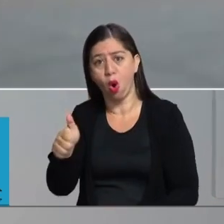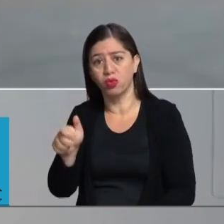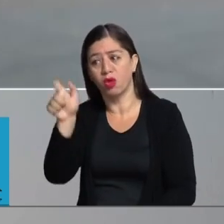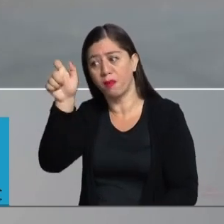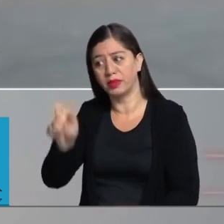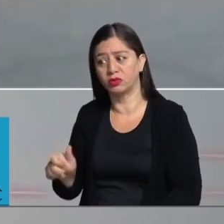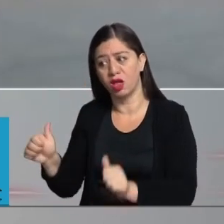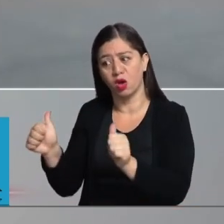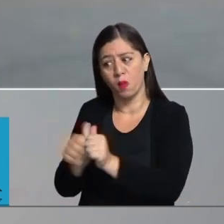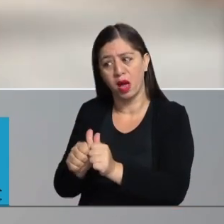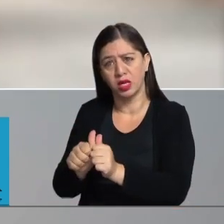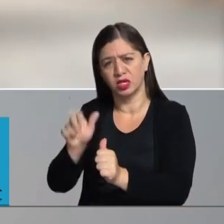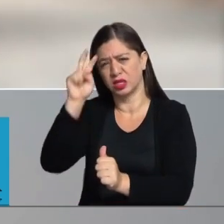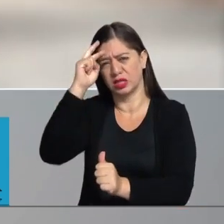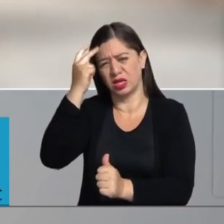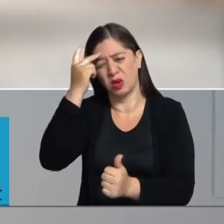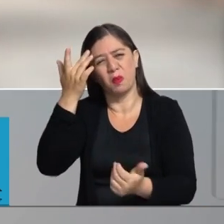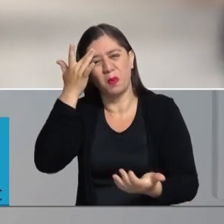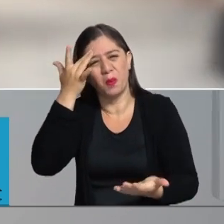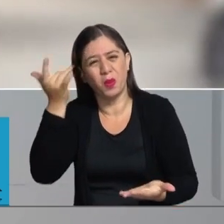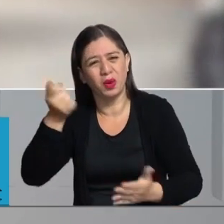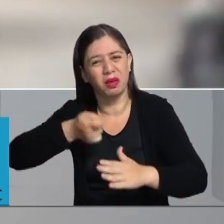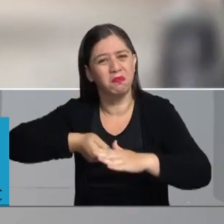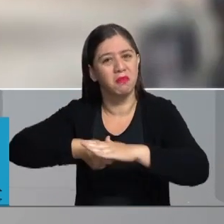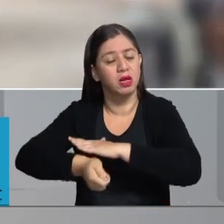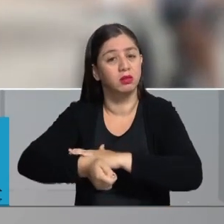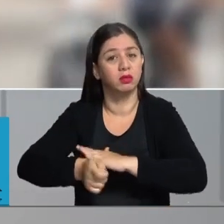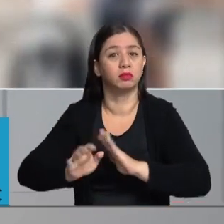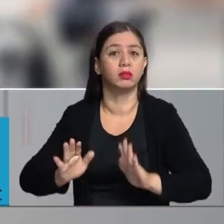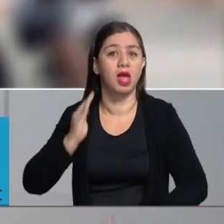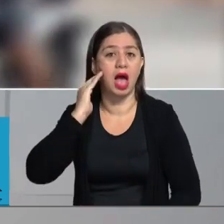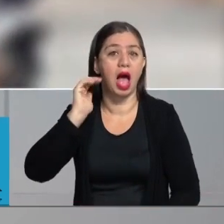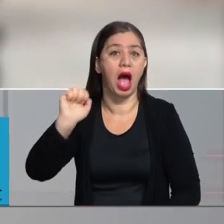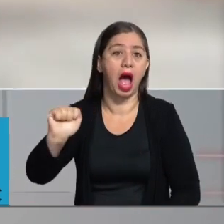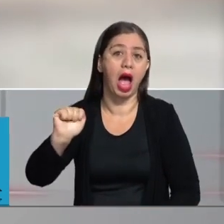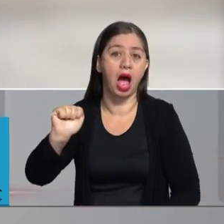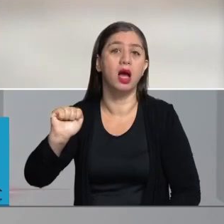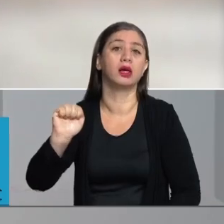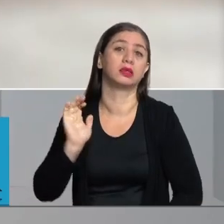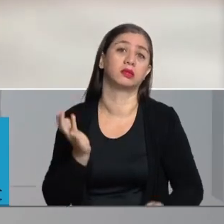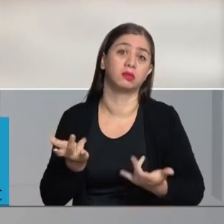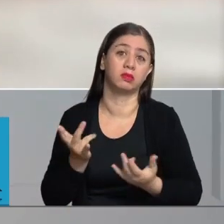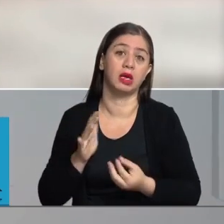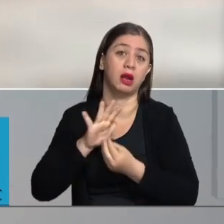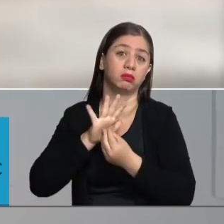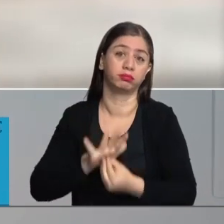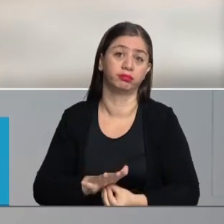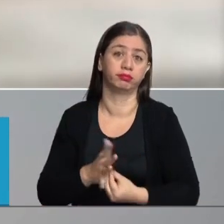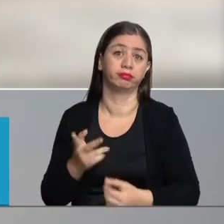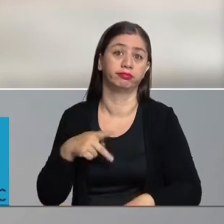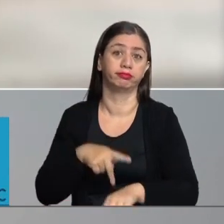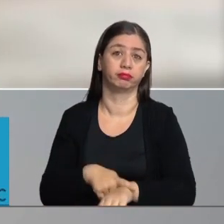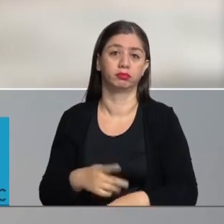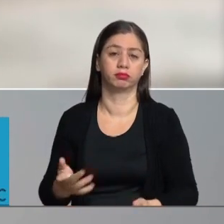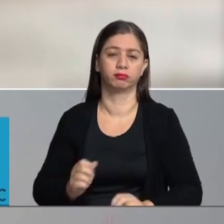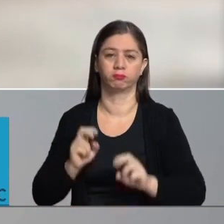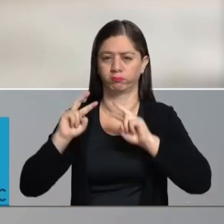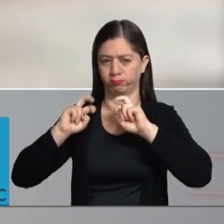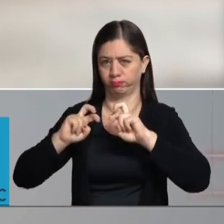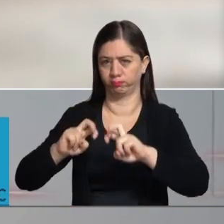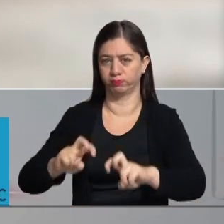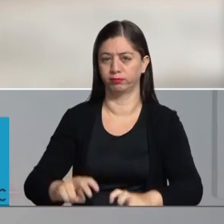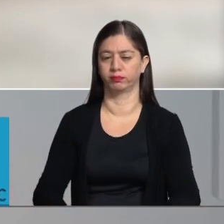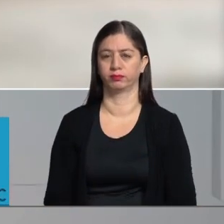y se equivocaron o Por qué razón la mataron solo si tiene que ver con el género feminicidio Yo sé que esperar que las autoridades no lo cuenten sí que haya las